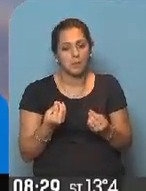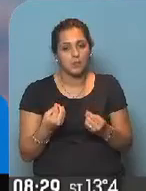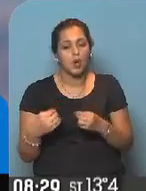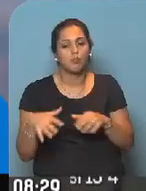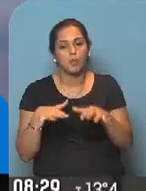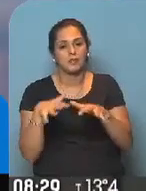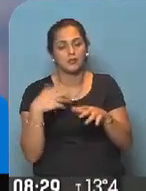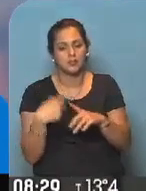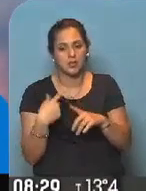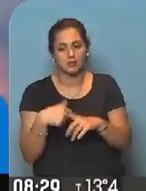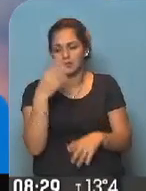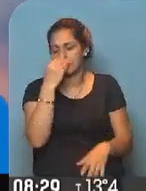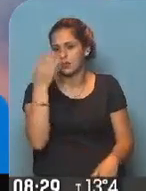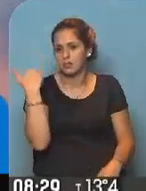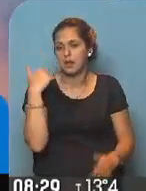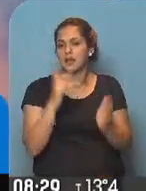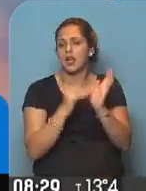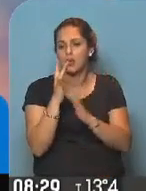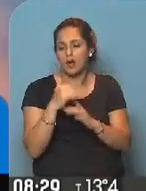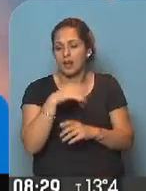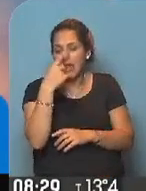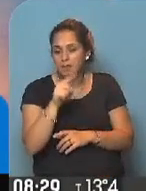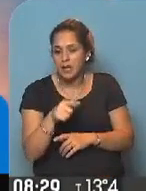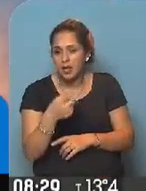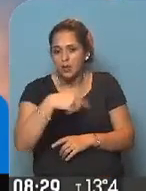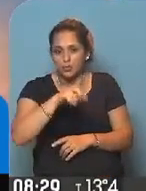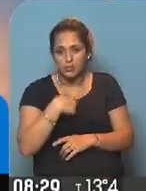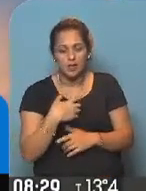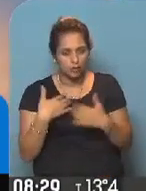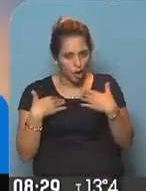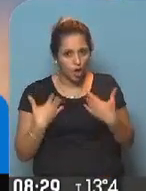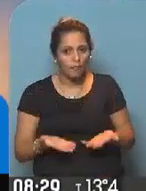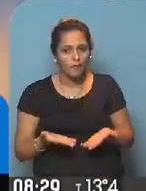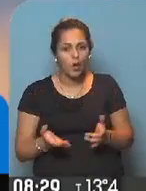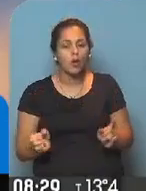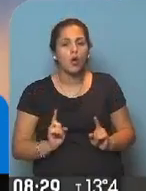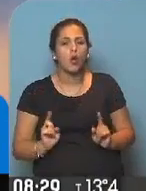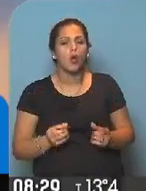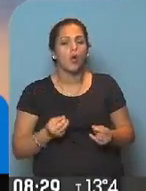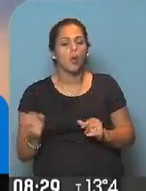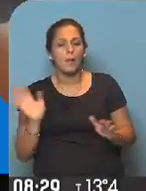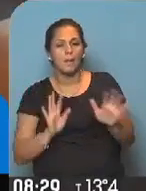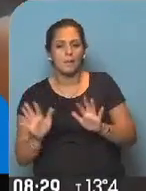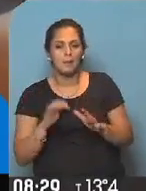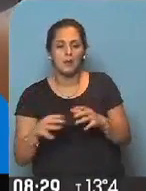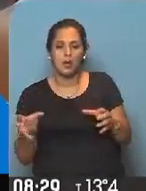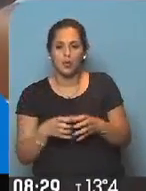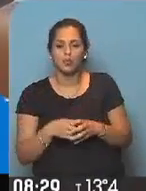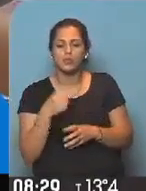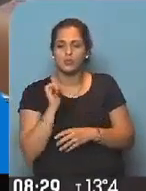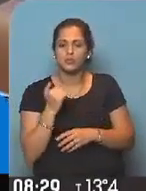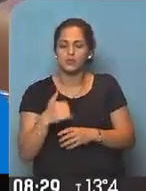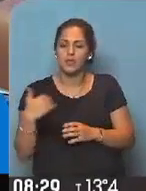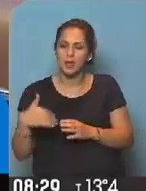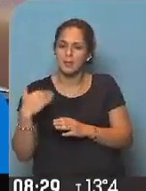movilización que se realizó el fin de semana en luján termino de convencerlos como para decir tenemos que armar algo todos juntos si venimos hace